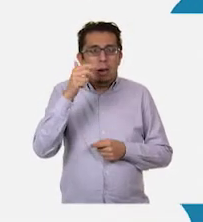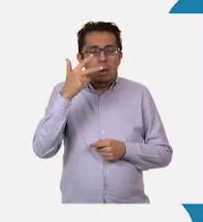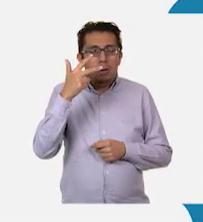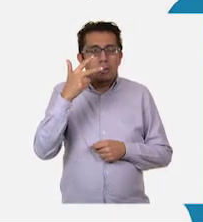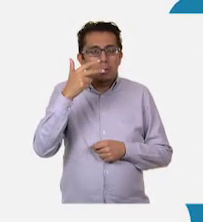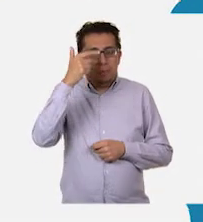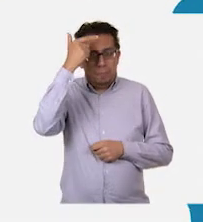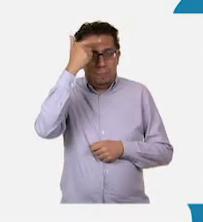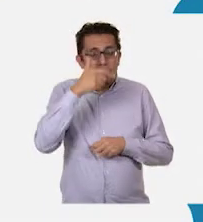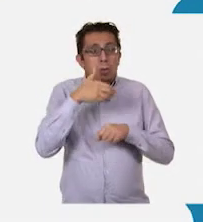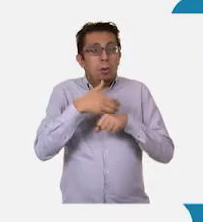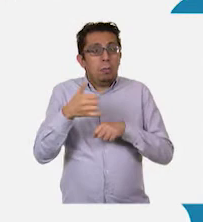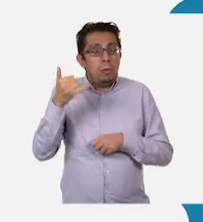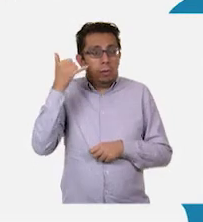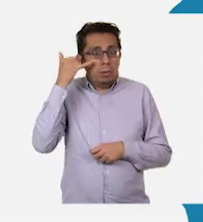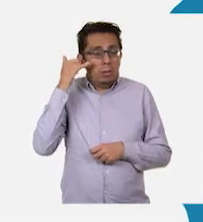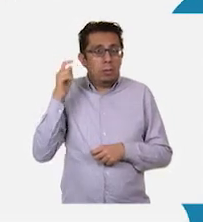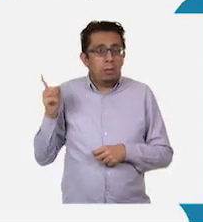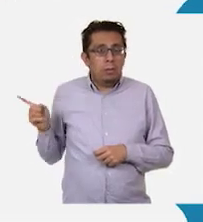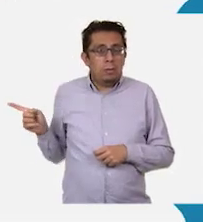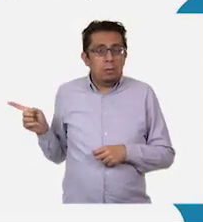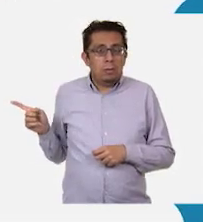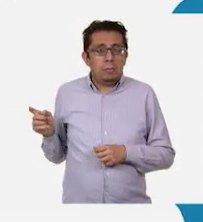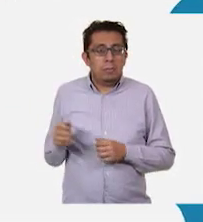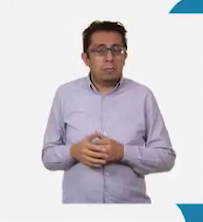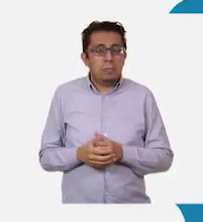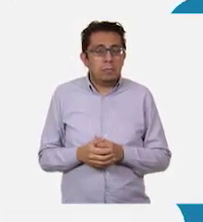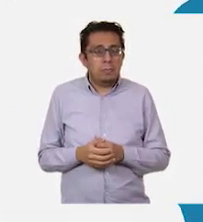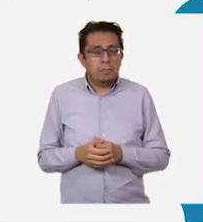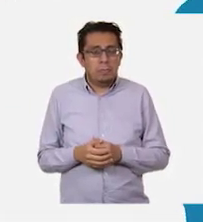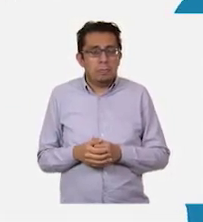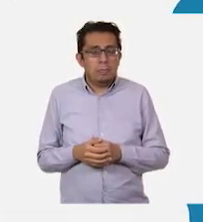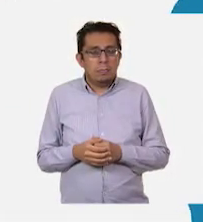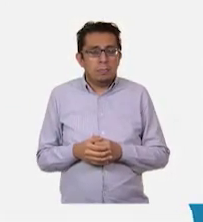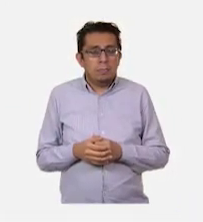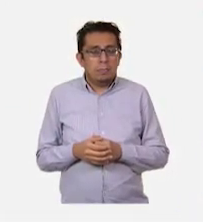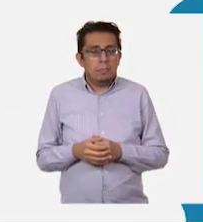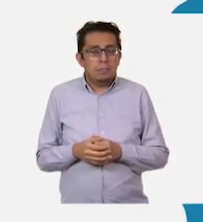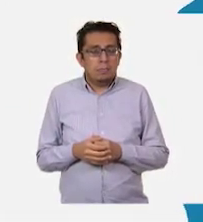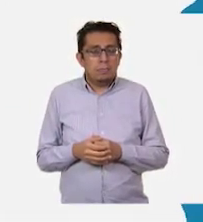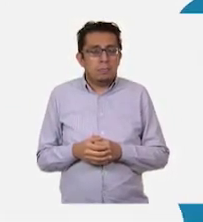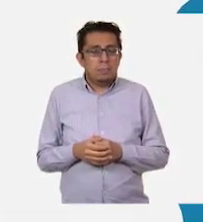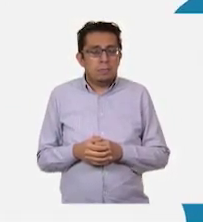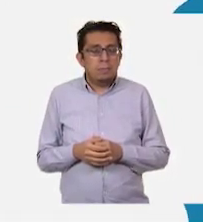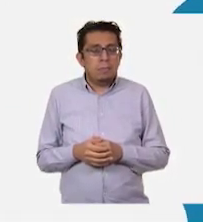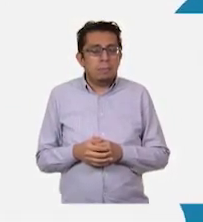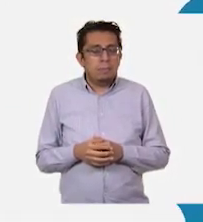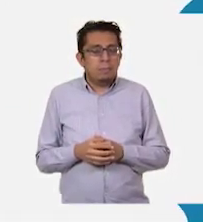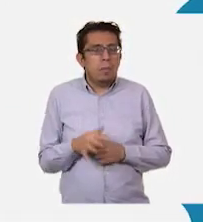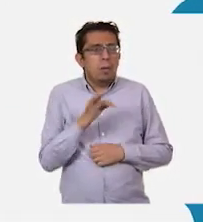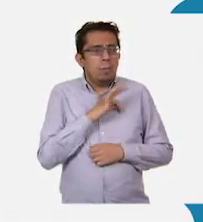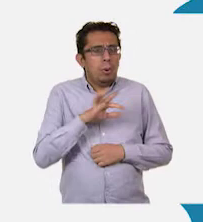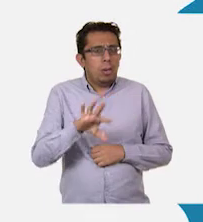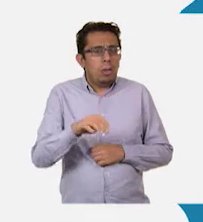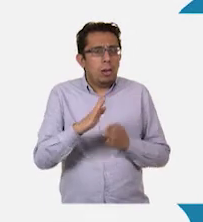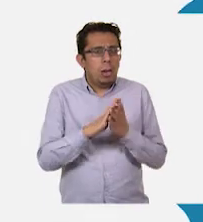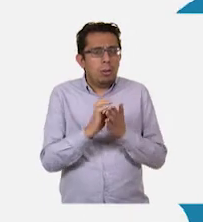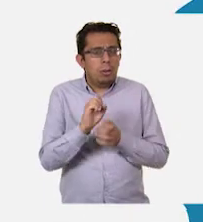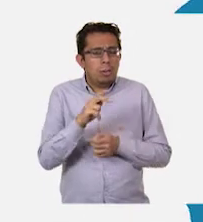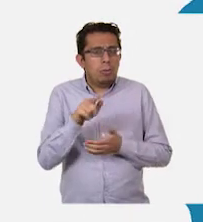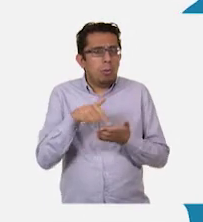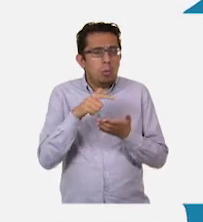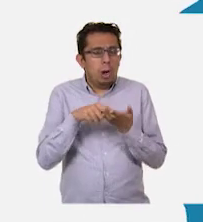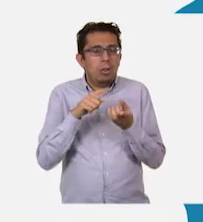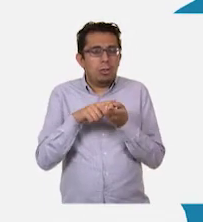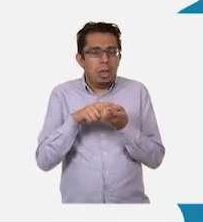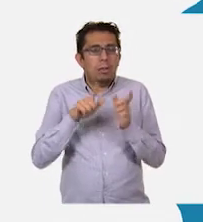55 41 72 04 13 con 100 líneas. También puedes encontrar los libros de texto en la